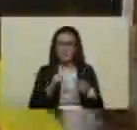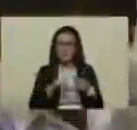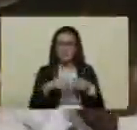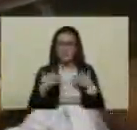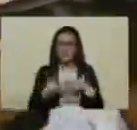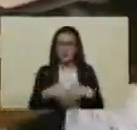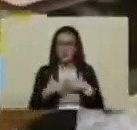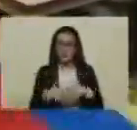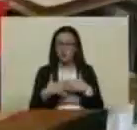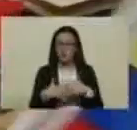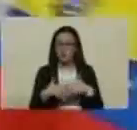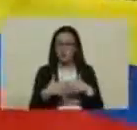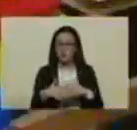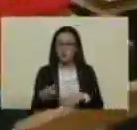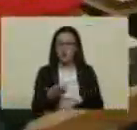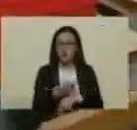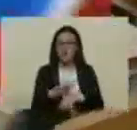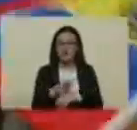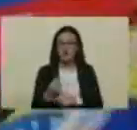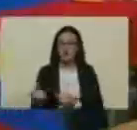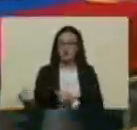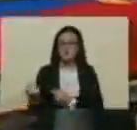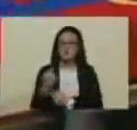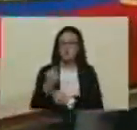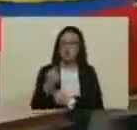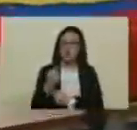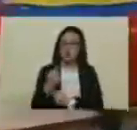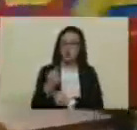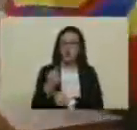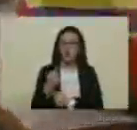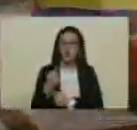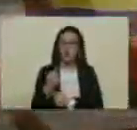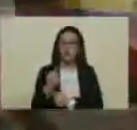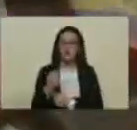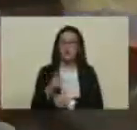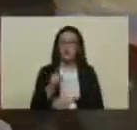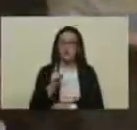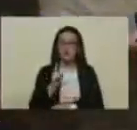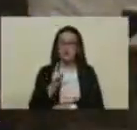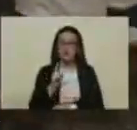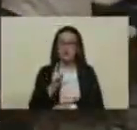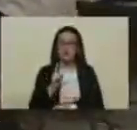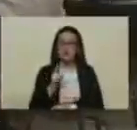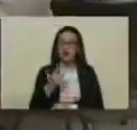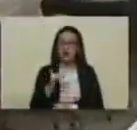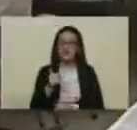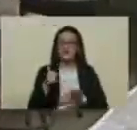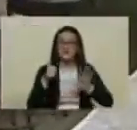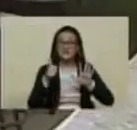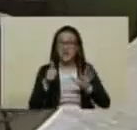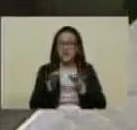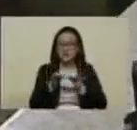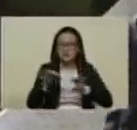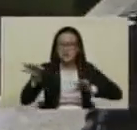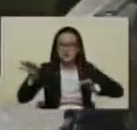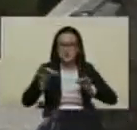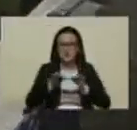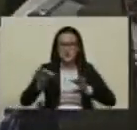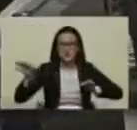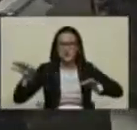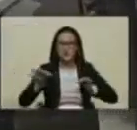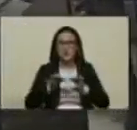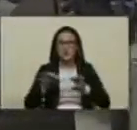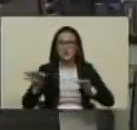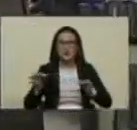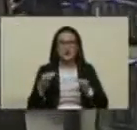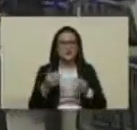productivo. El gobernador nos indicaba hace rato que tiene 6 hectáreas de terreno, es decir,